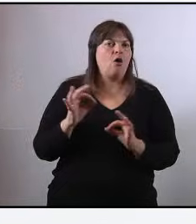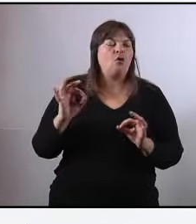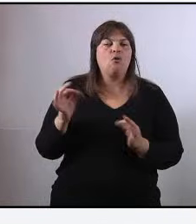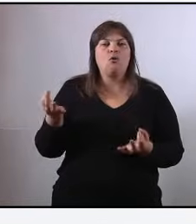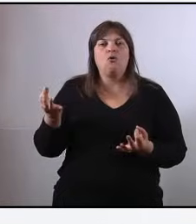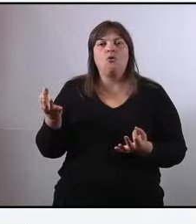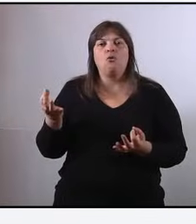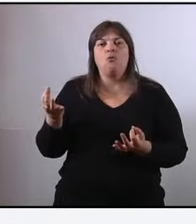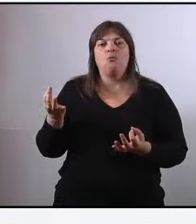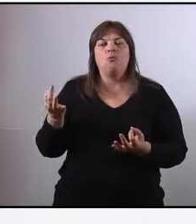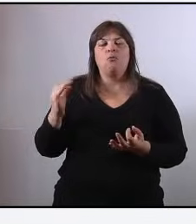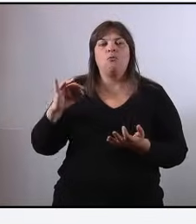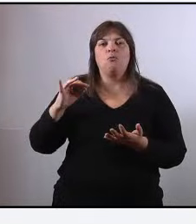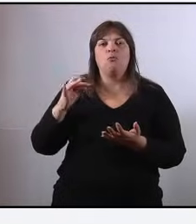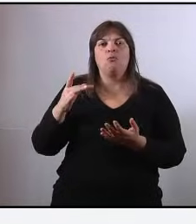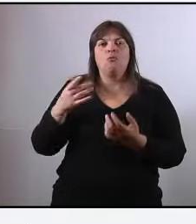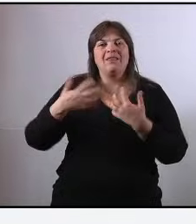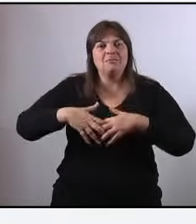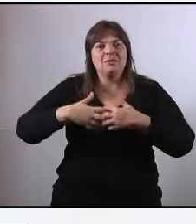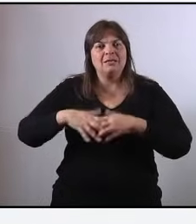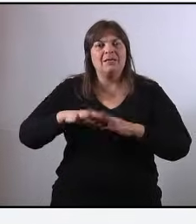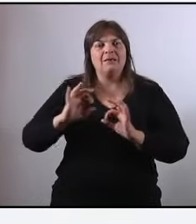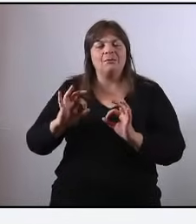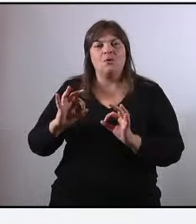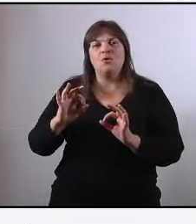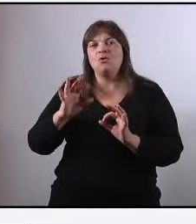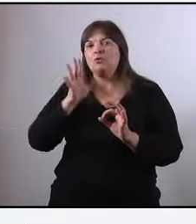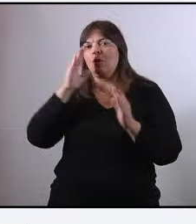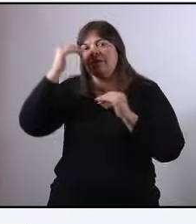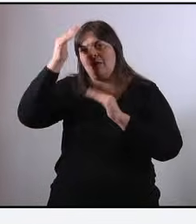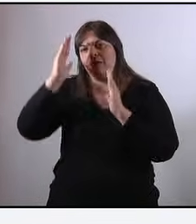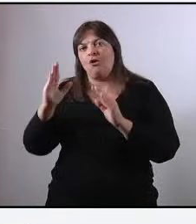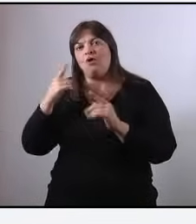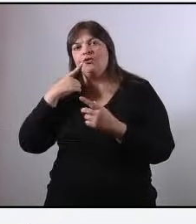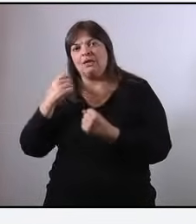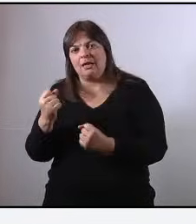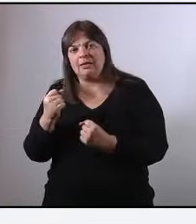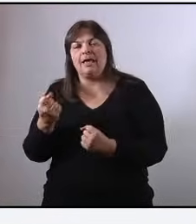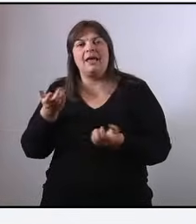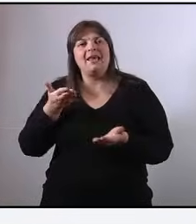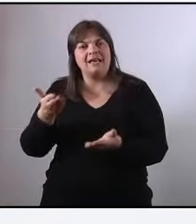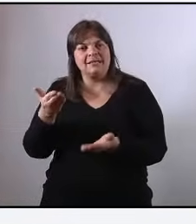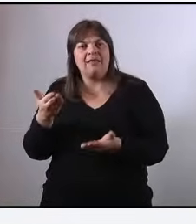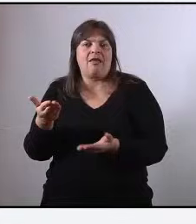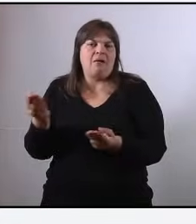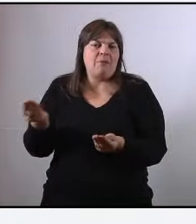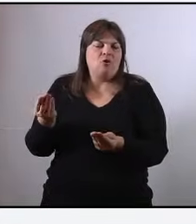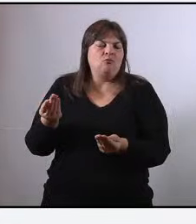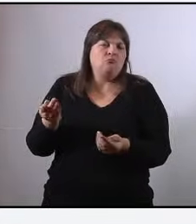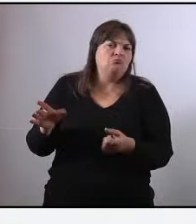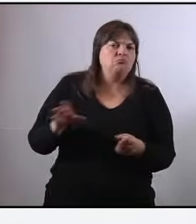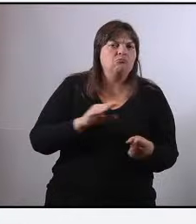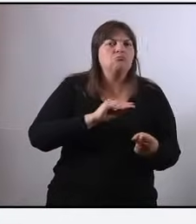de dispositivos que mejoren también la atención sanitaria y la asistencial.